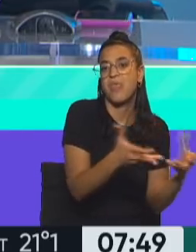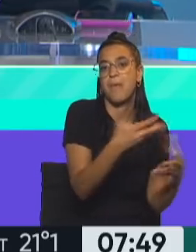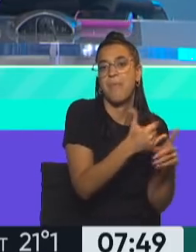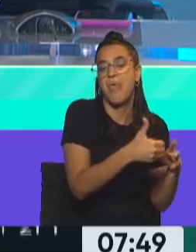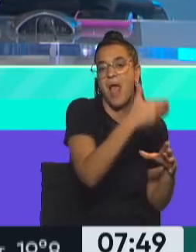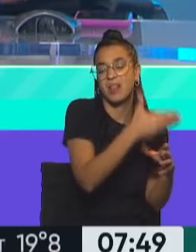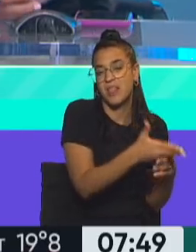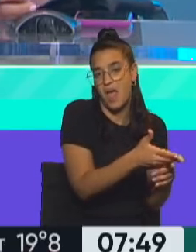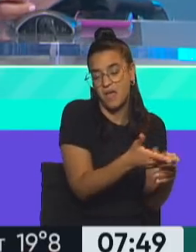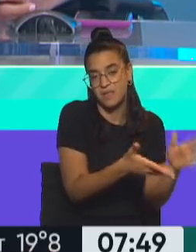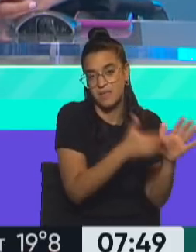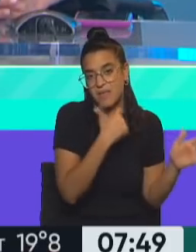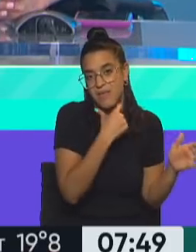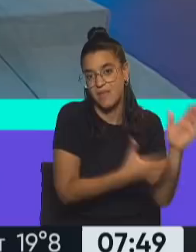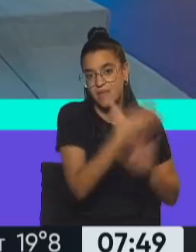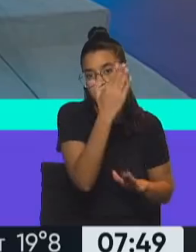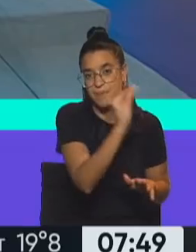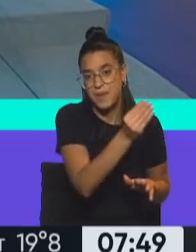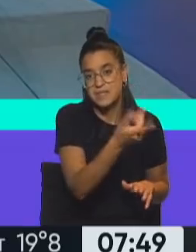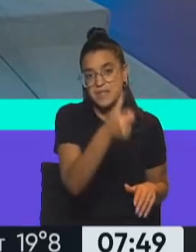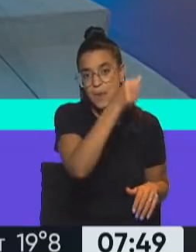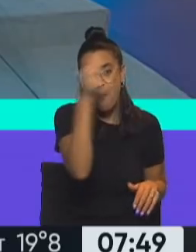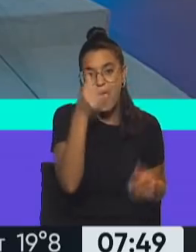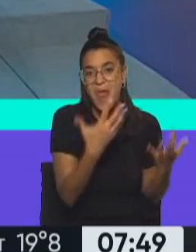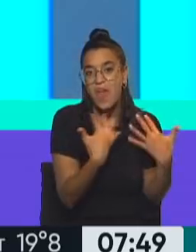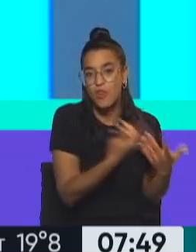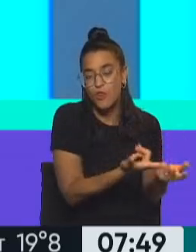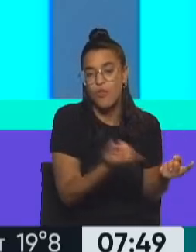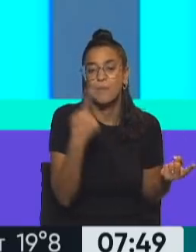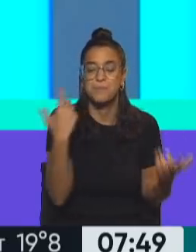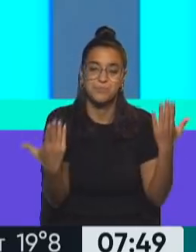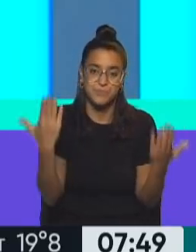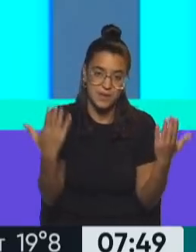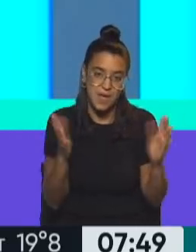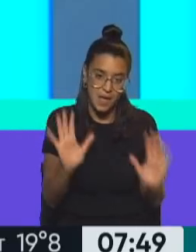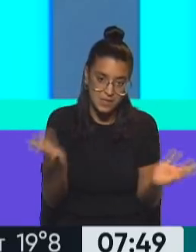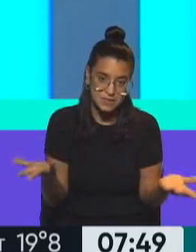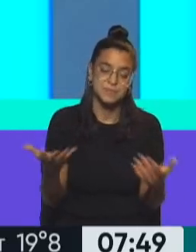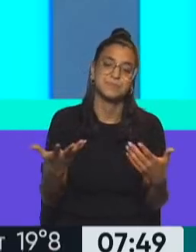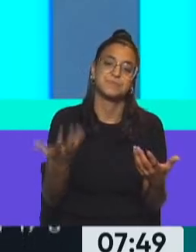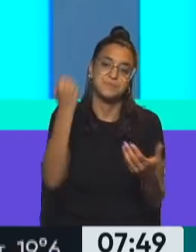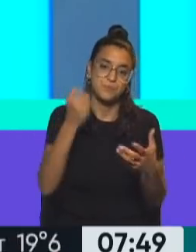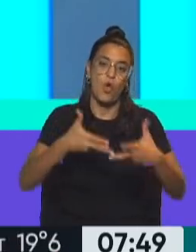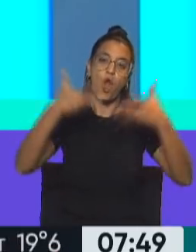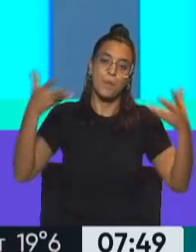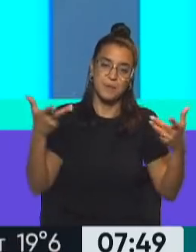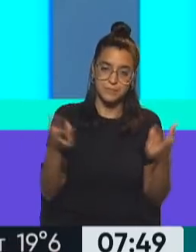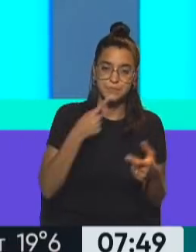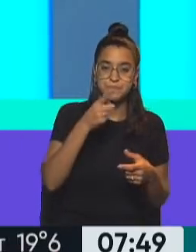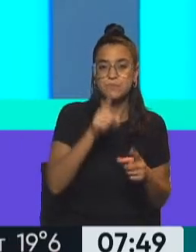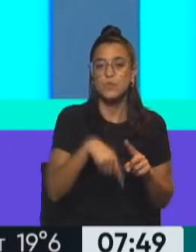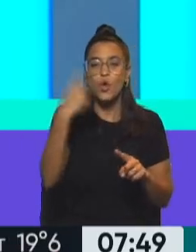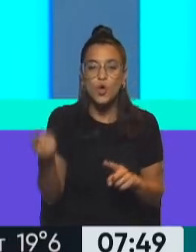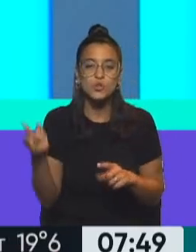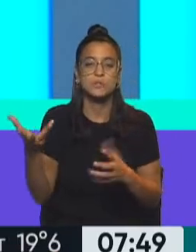o media alta que quieren ser ahora file del verano ese es justamente el planteo por ahí más macroeconomico de no tienes